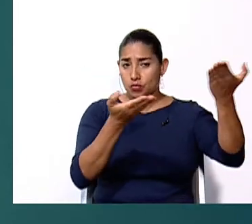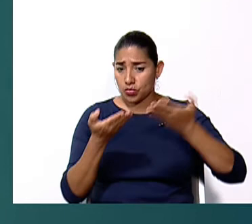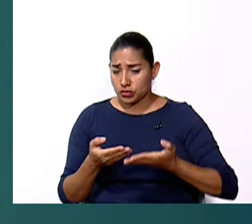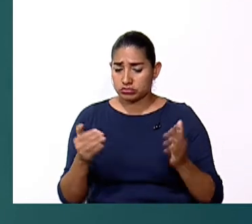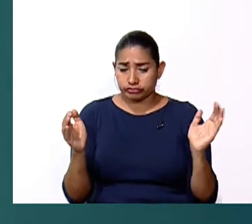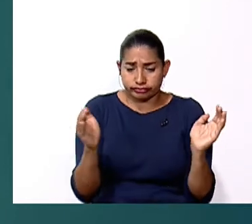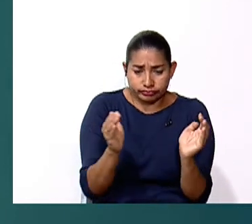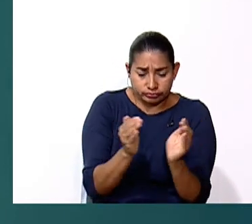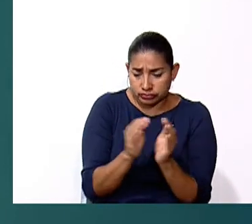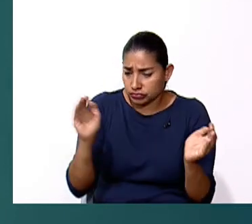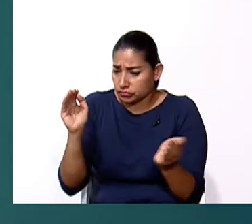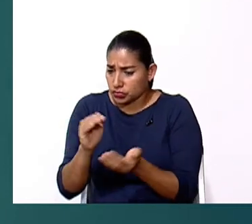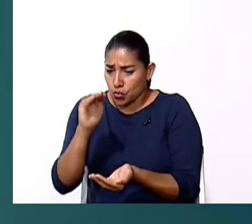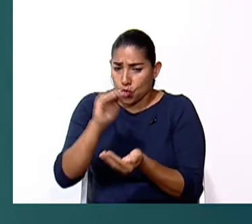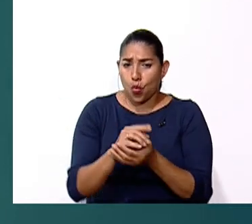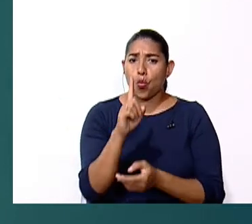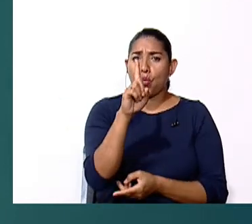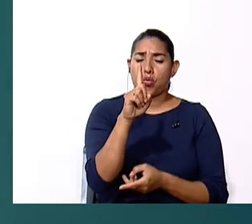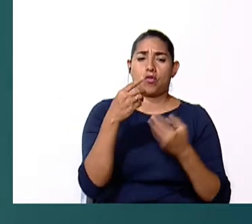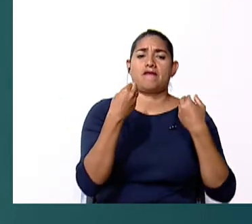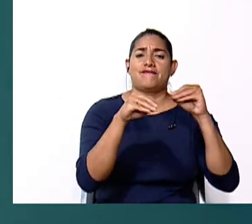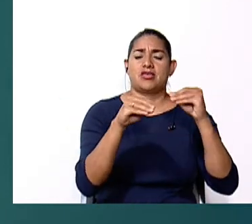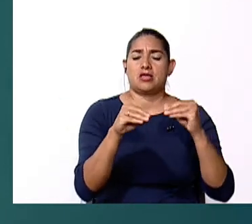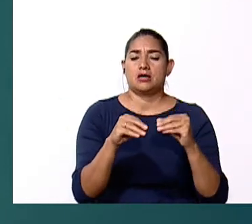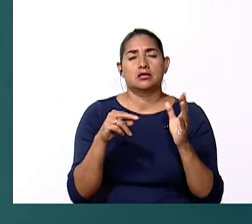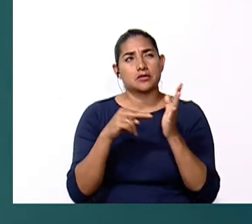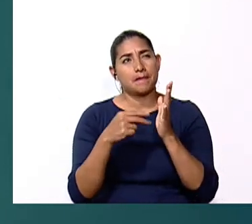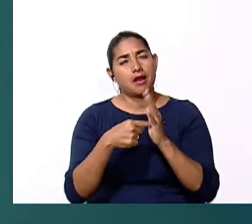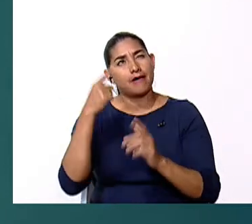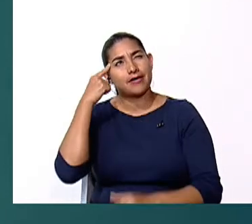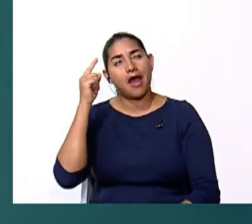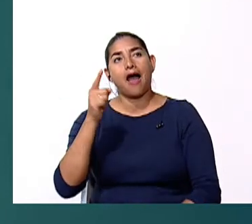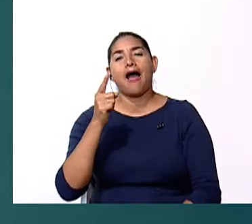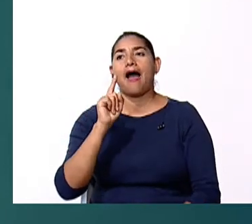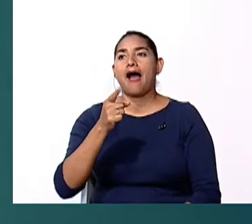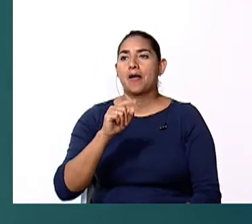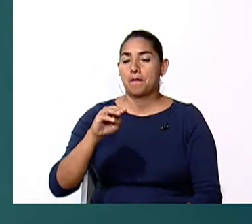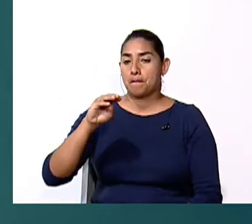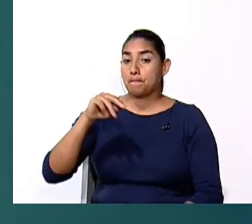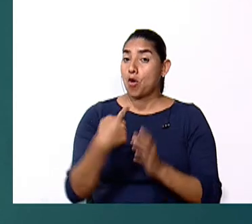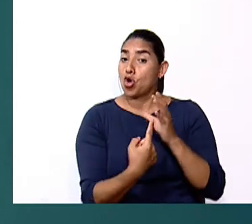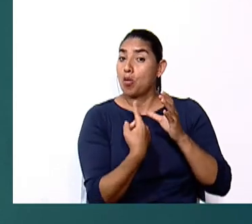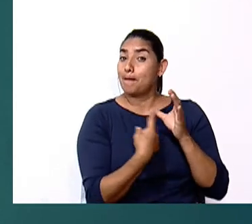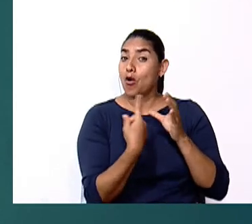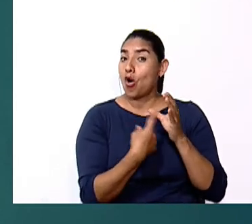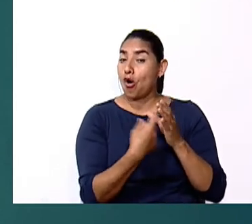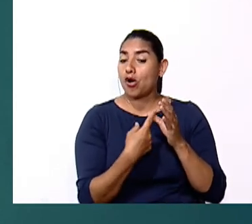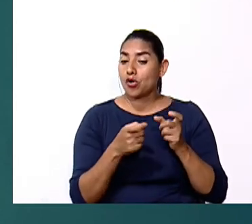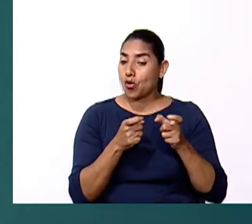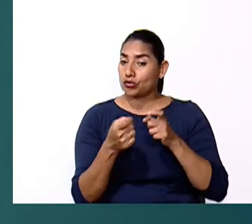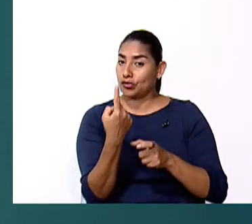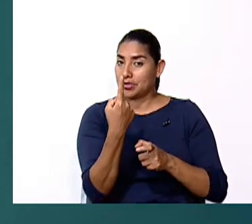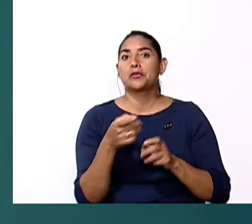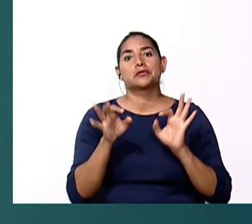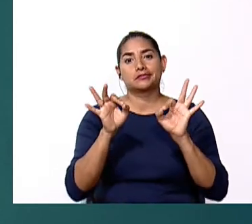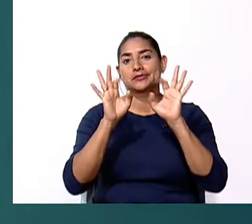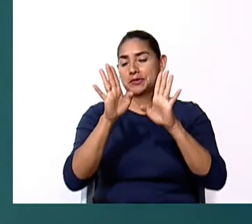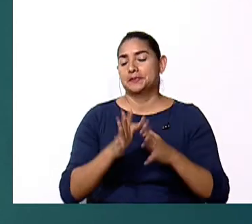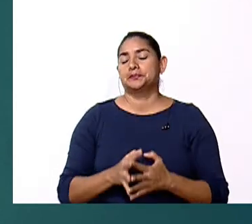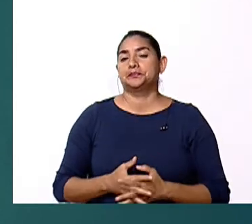una pequeña trampa que hizo Cocorí, perdón, Garavito. Vamos a observar mejor